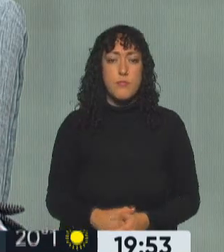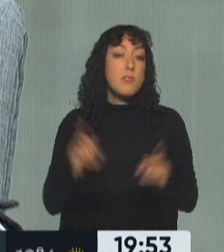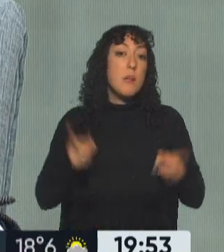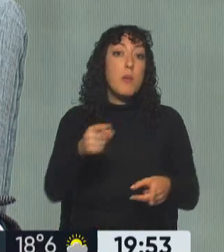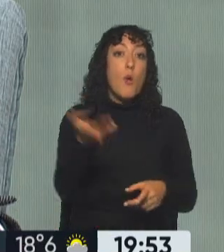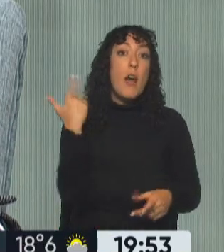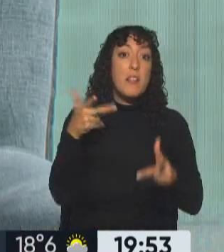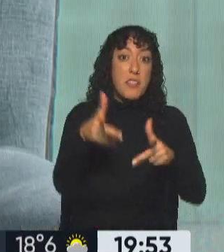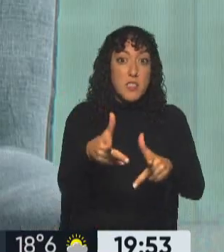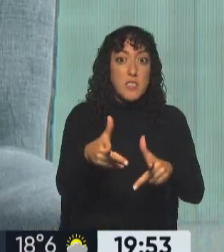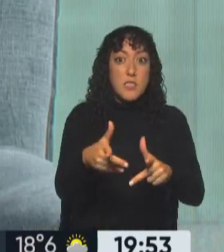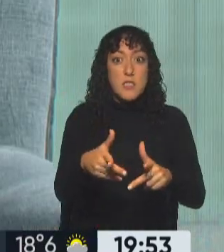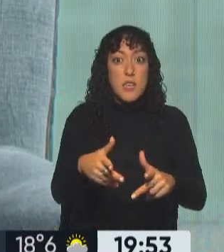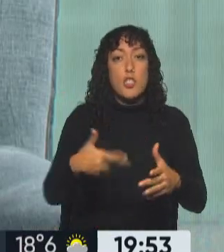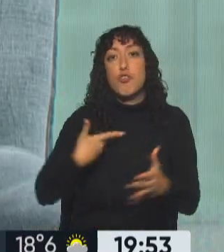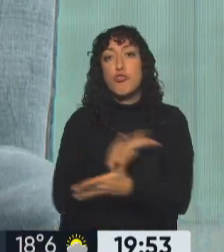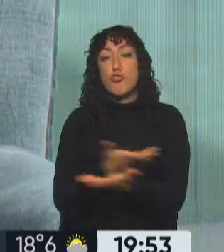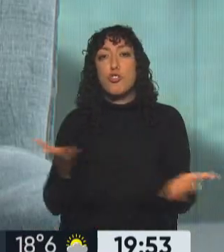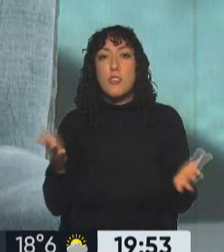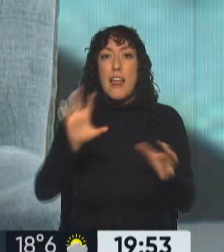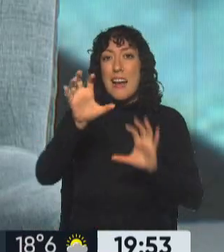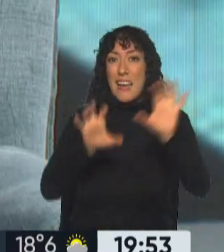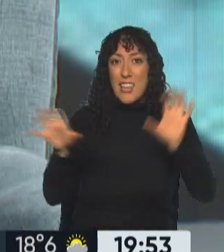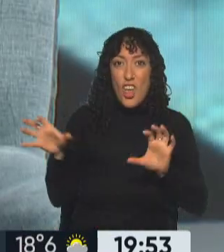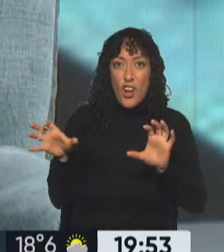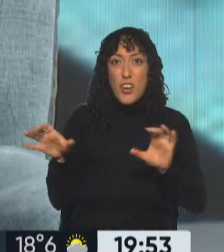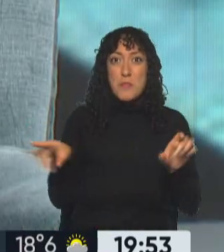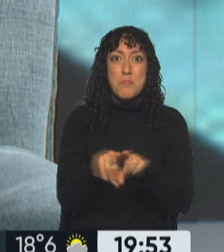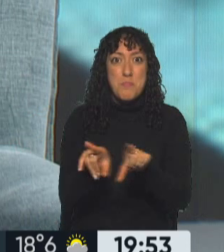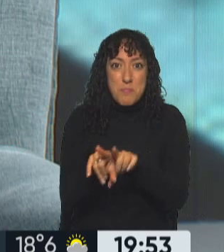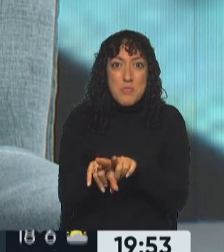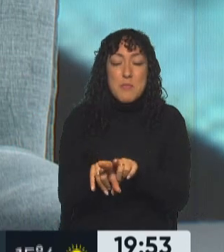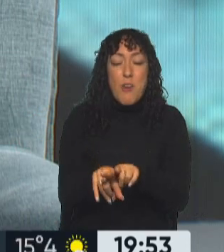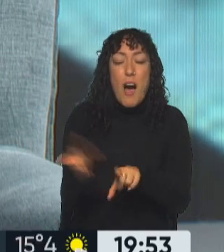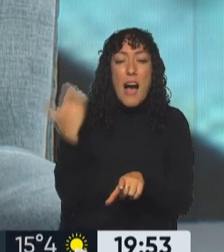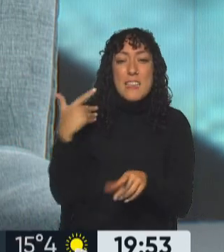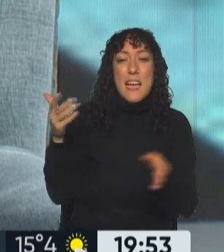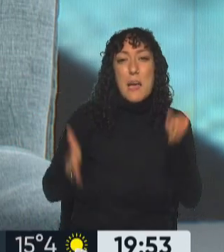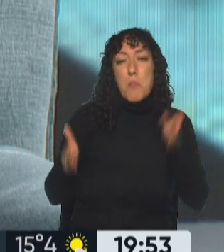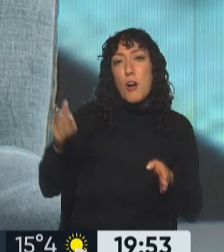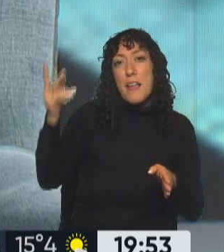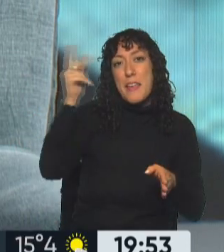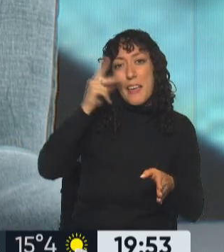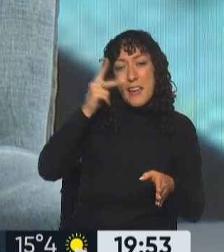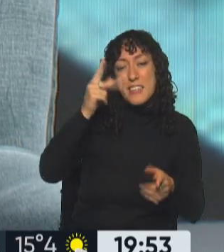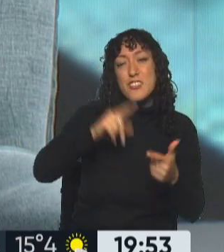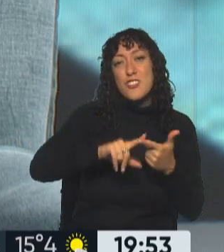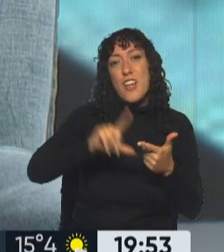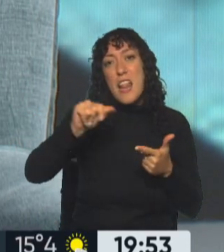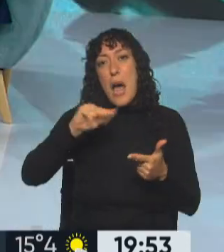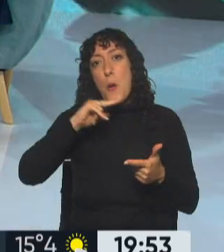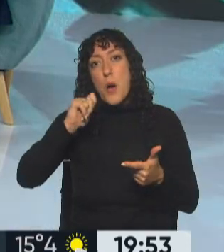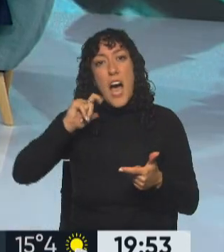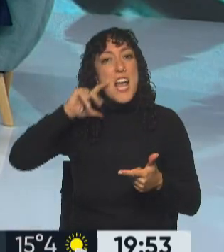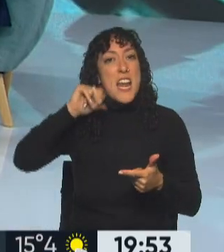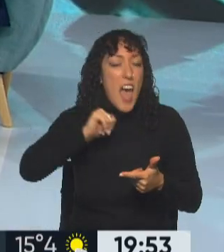que en estas sociedades regionales se pudo encontrar en la época de Néstor y Labaña. Digo, ahora